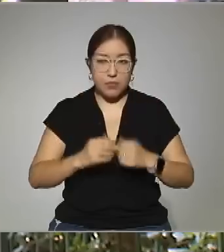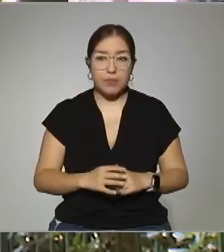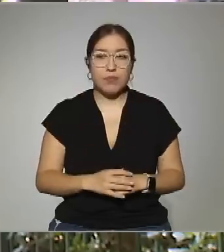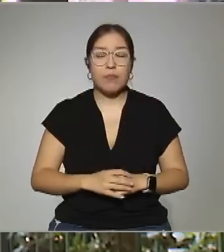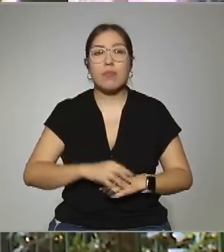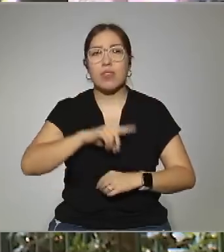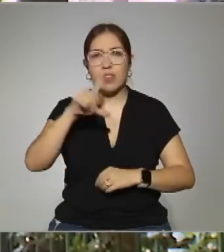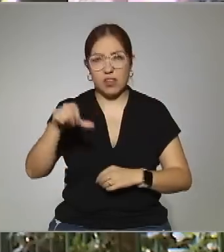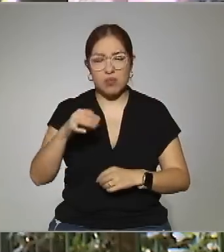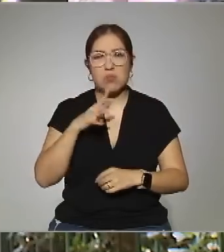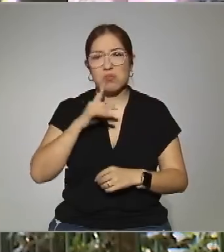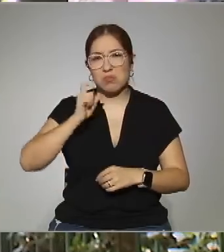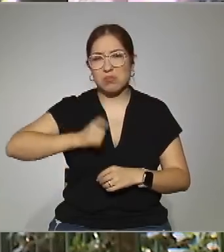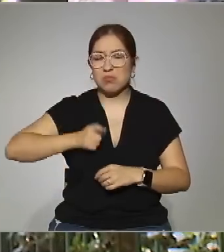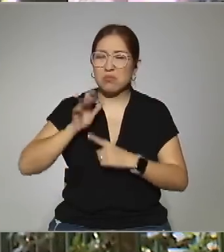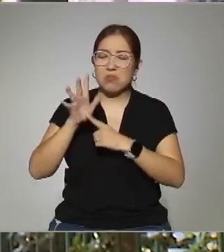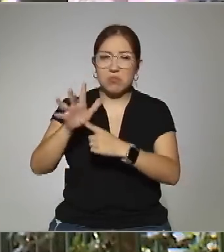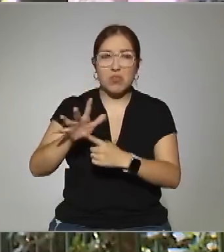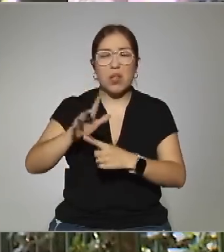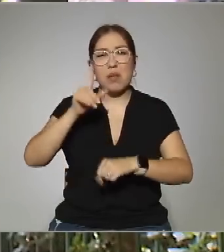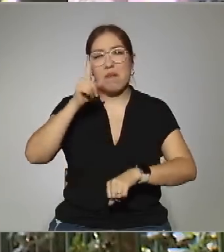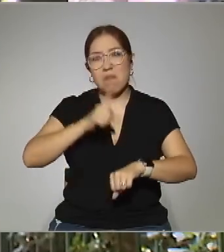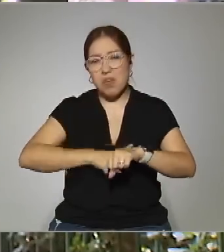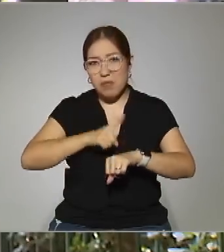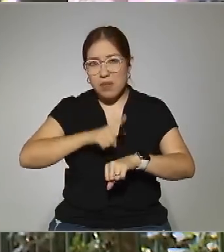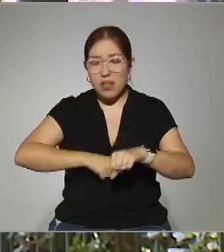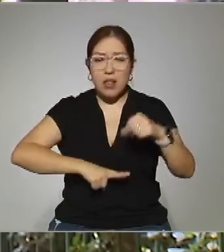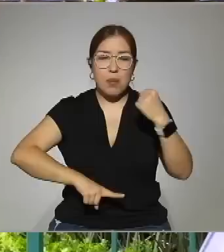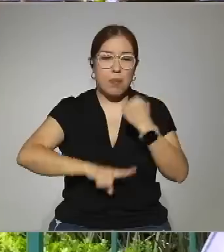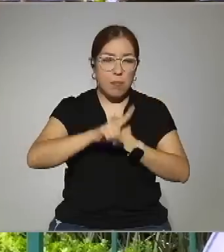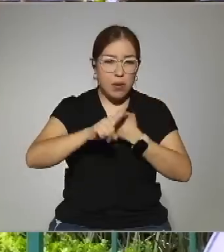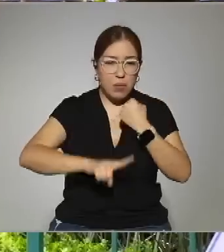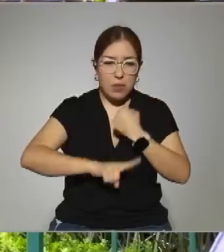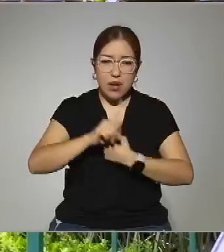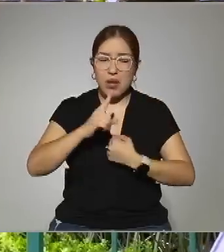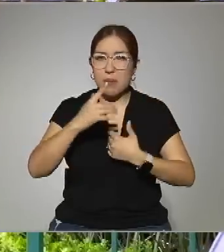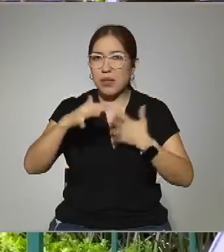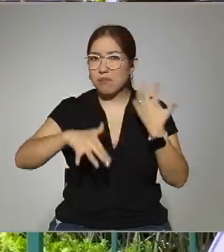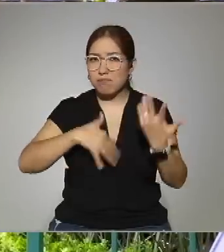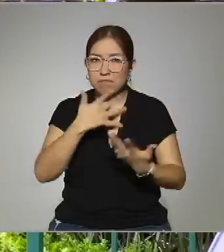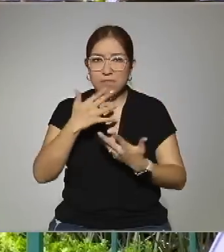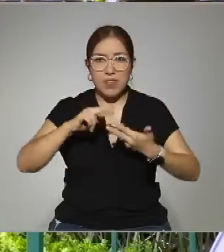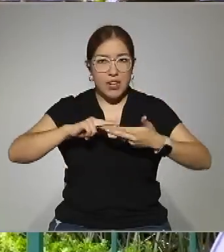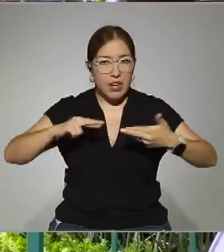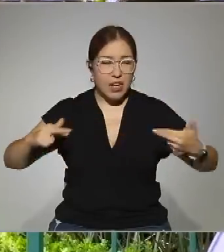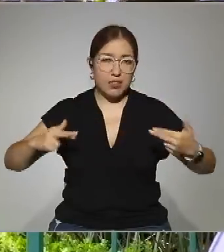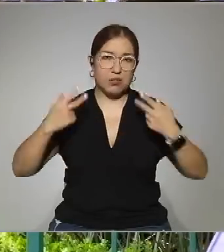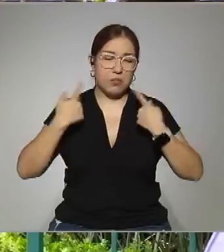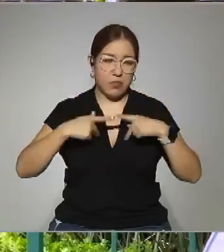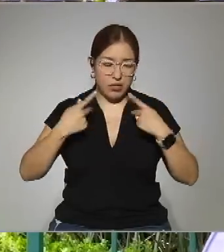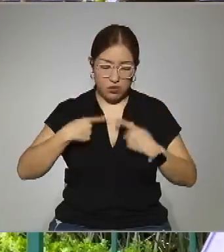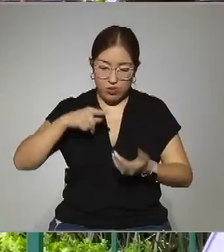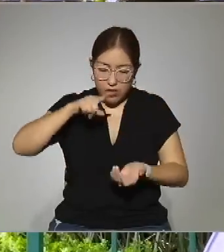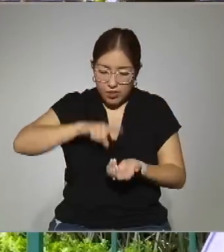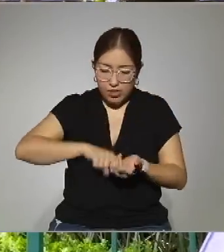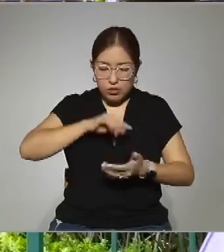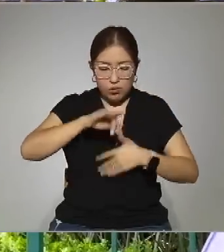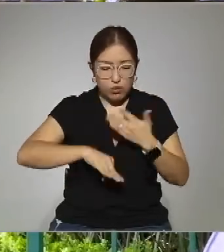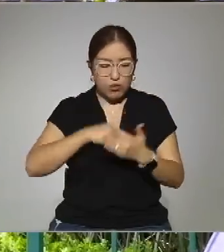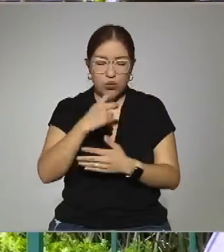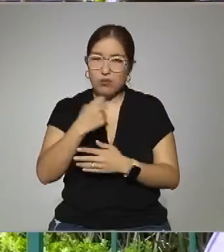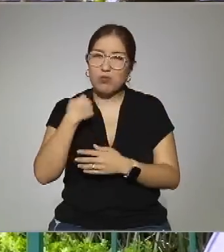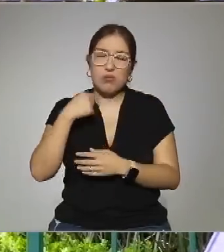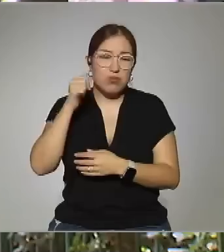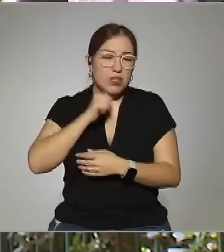pues con problemas de salud, problemas laborales, en las relaciones interpersonales, ¿no? Siempre estoy a